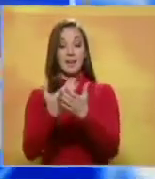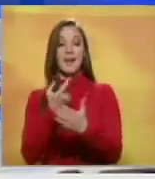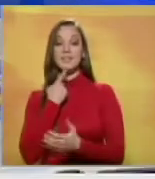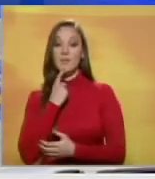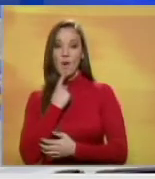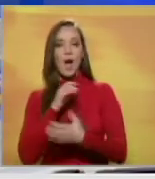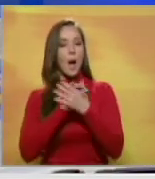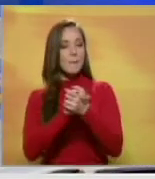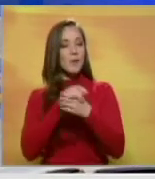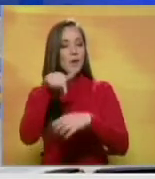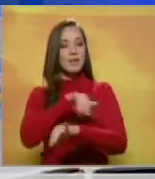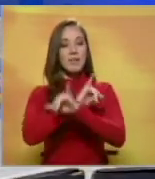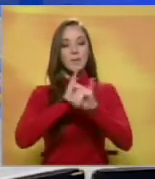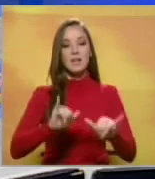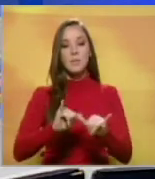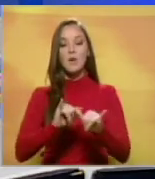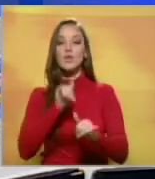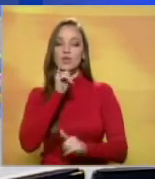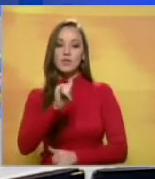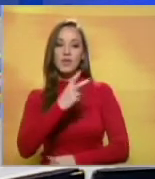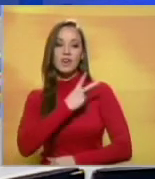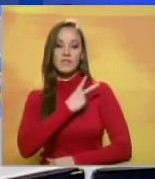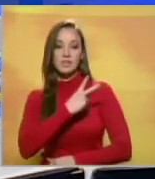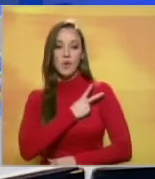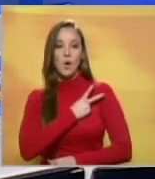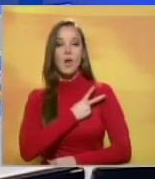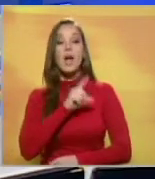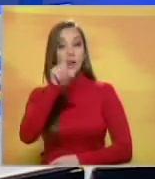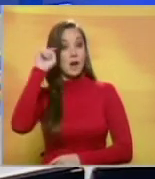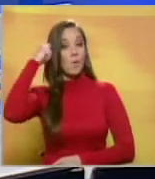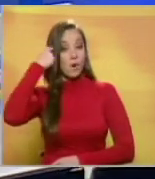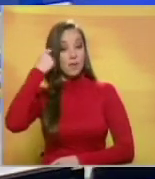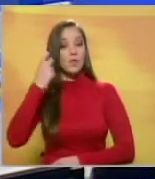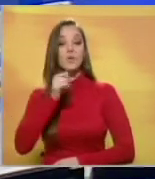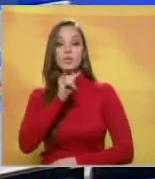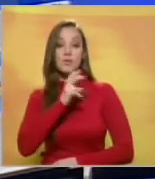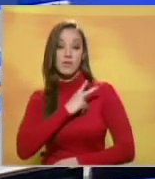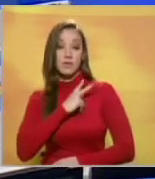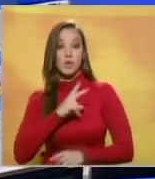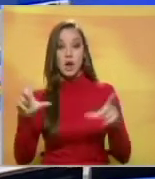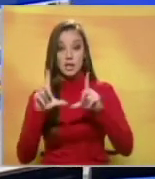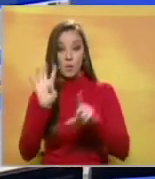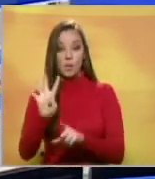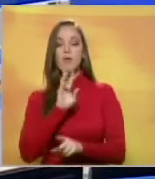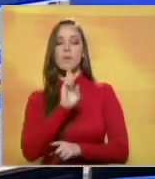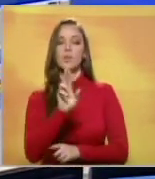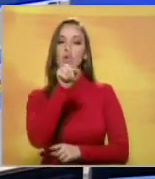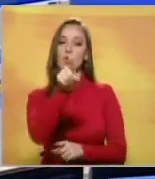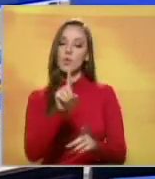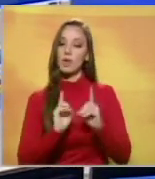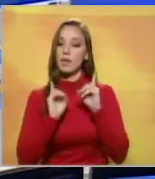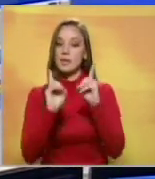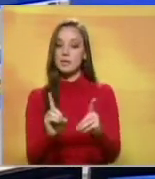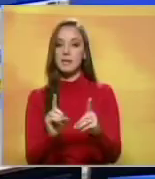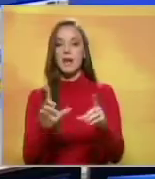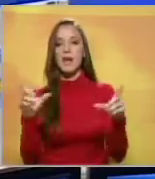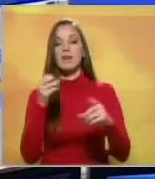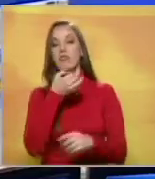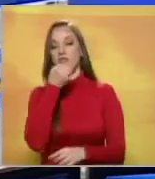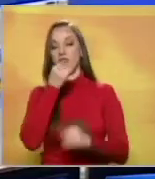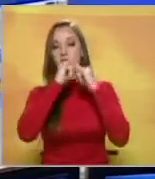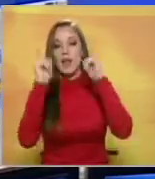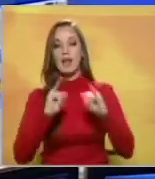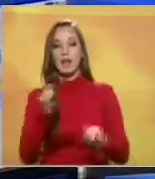eduardo amigos hasta aquí la presente de emisión de sus noticiero venevisión y recuerden noticiero venevisión canal 4 reporta y ustedes deciden que tengan todo